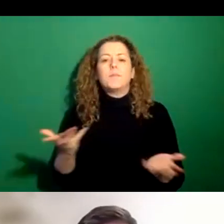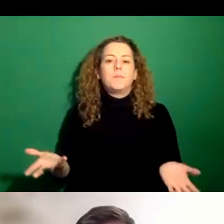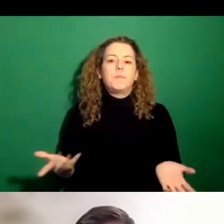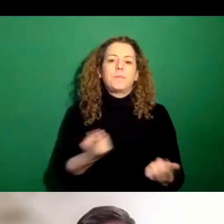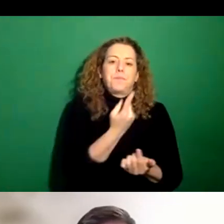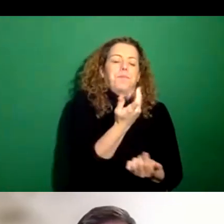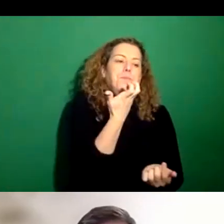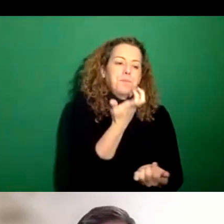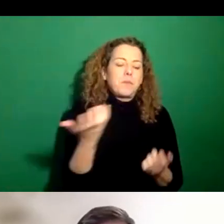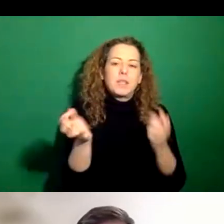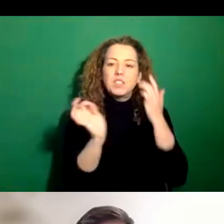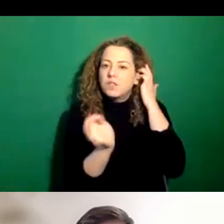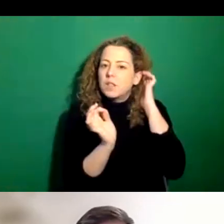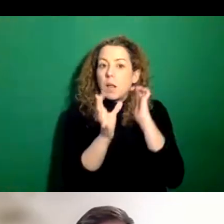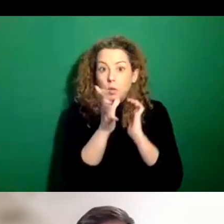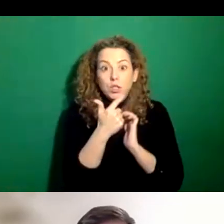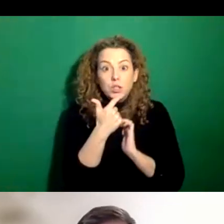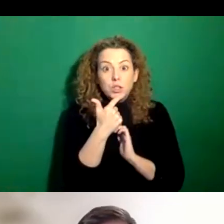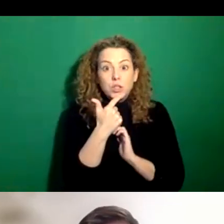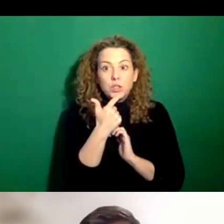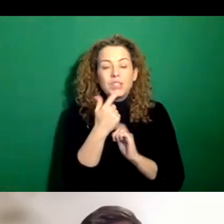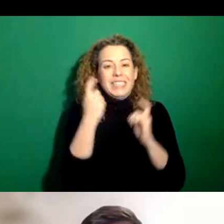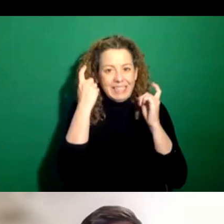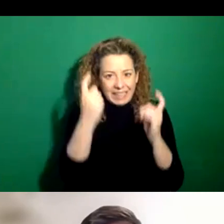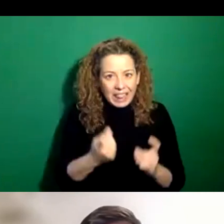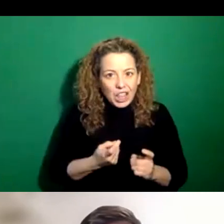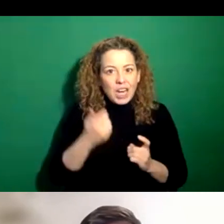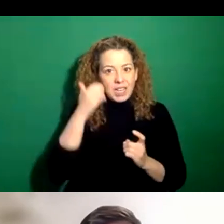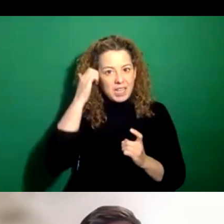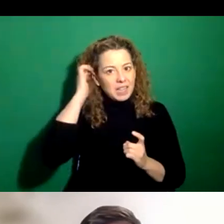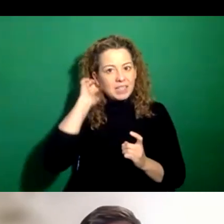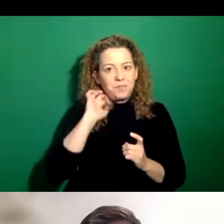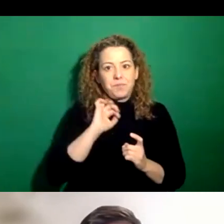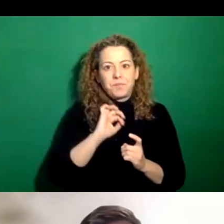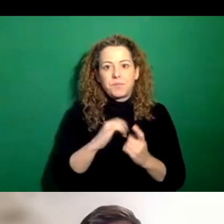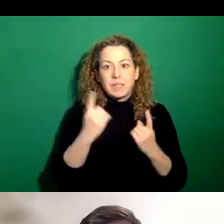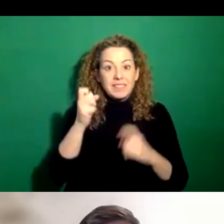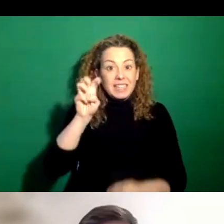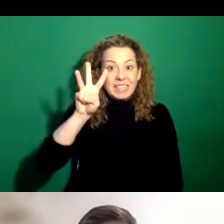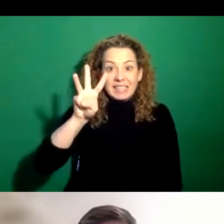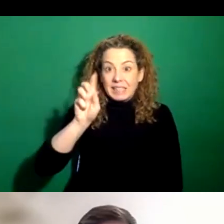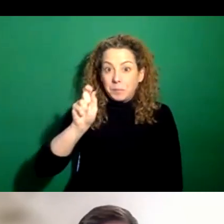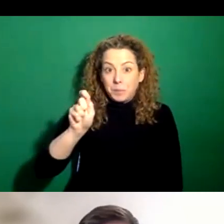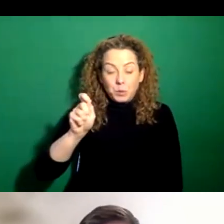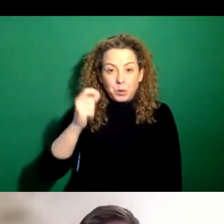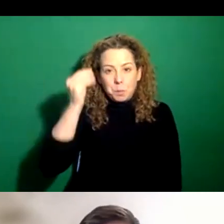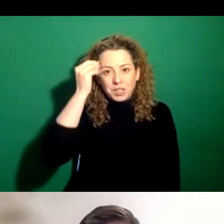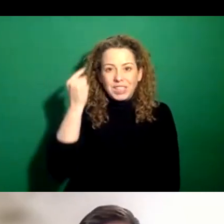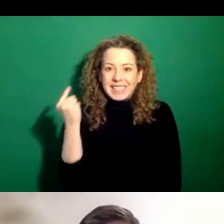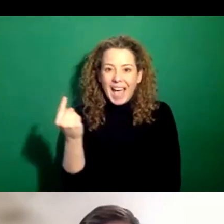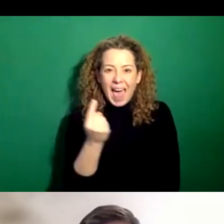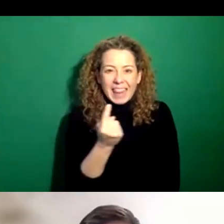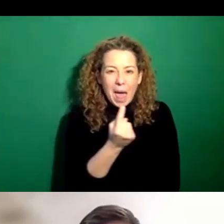pues bueno, es verdad, por eso le he preguntado ya lo de la intencionalidad, ¿no? Nos quedan 3 minutos, y yo querría que cada uno de